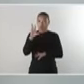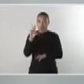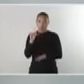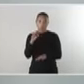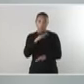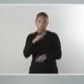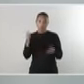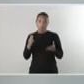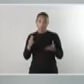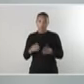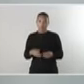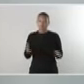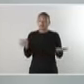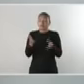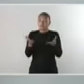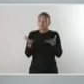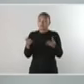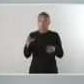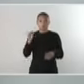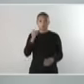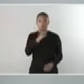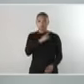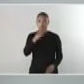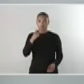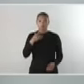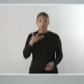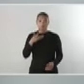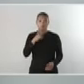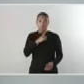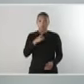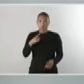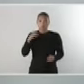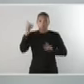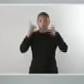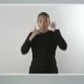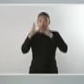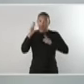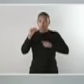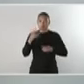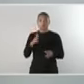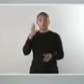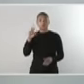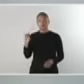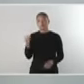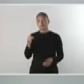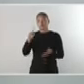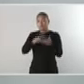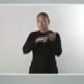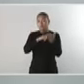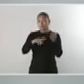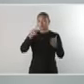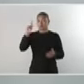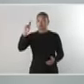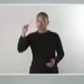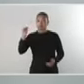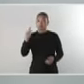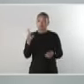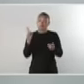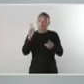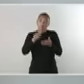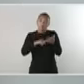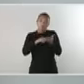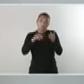lo haremos no lo duden este cinco de junio voten por el partido del trabajo un voto diferente